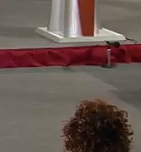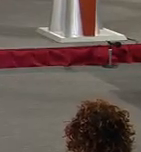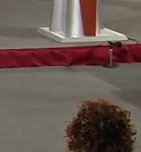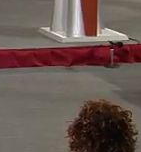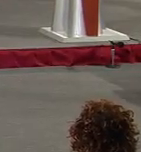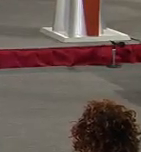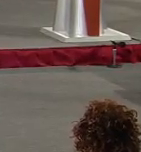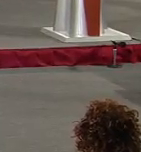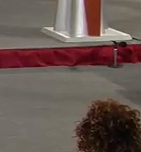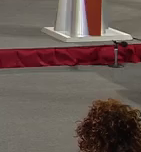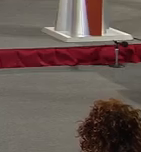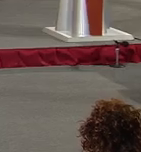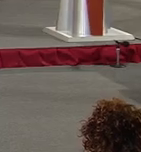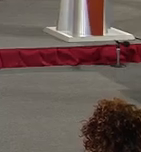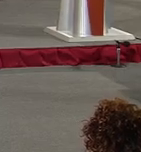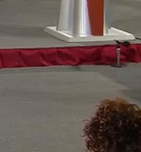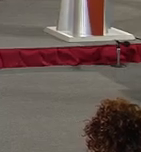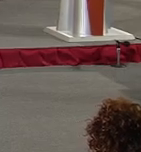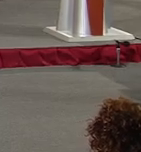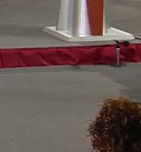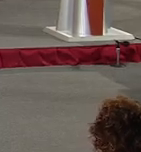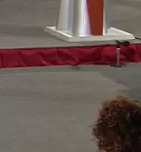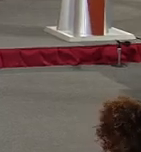brisa de simple verdad,